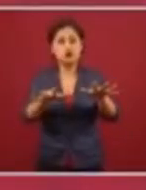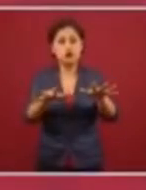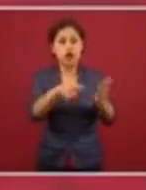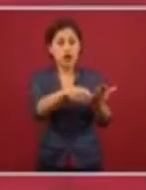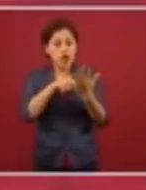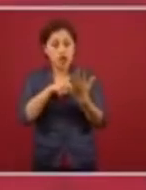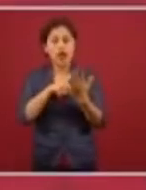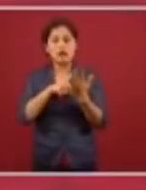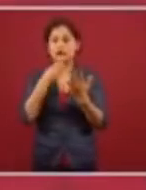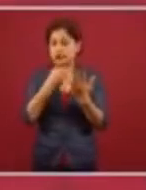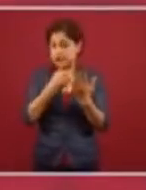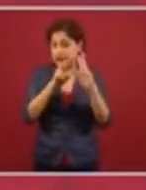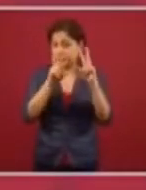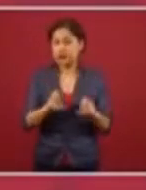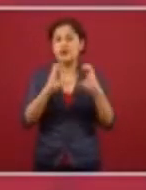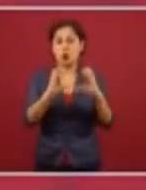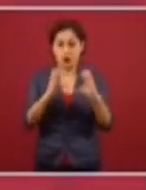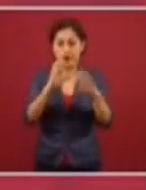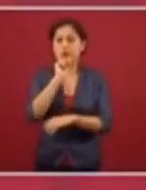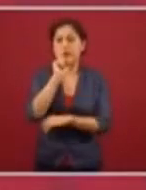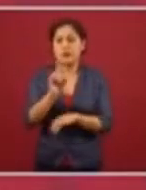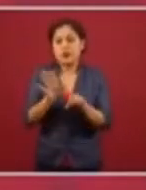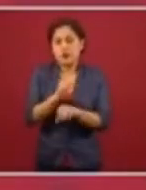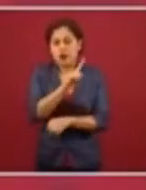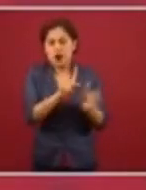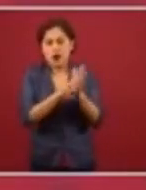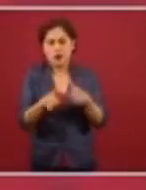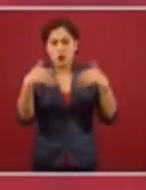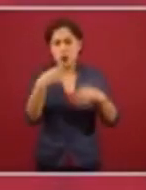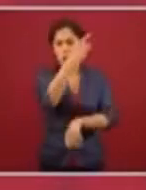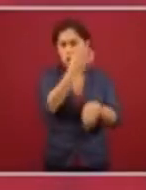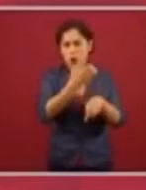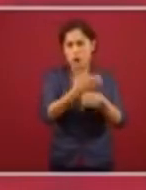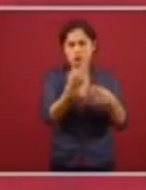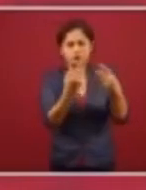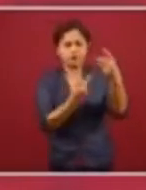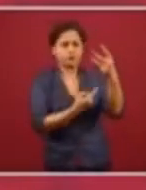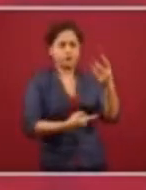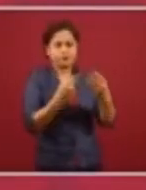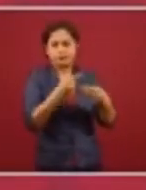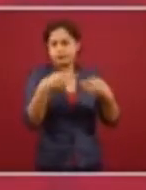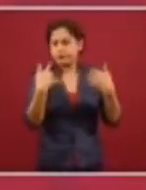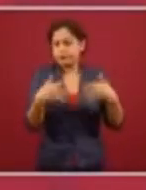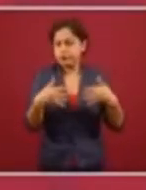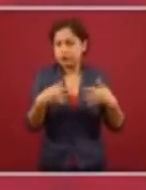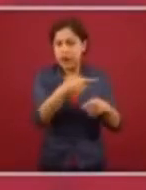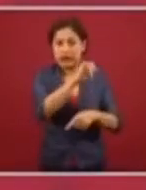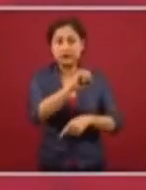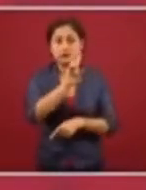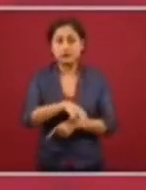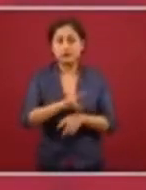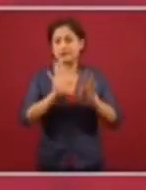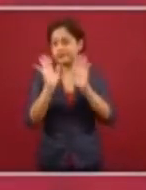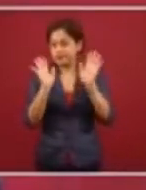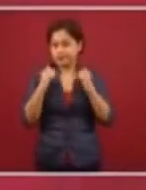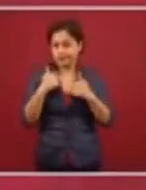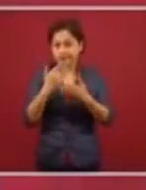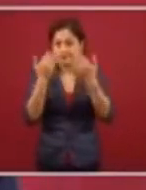¿Por qué no volver a tratarse del Wall Street Journal, New York Times? Ya, ¿no? Son